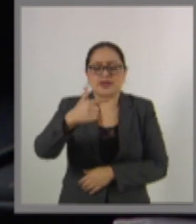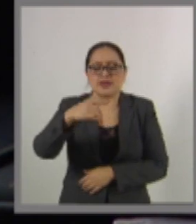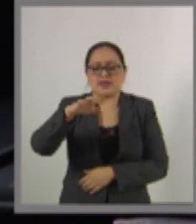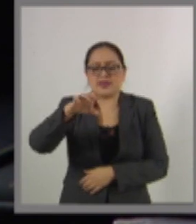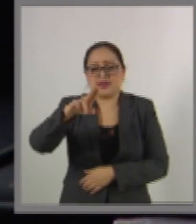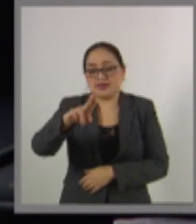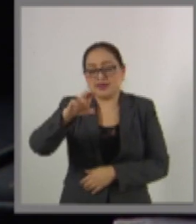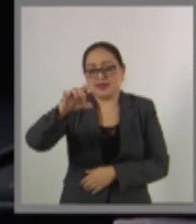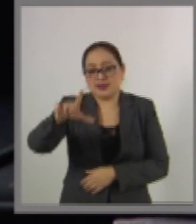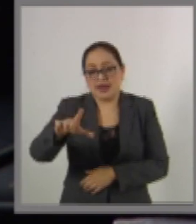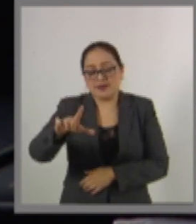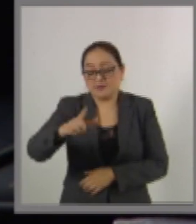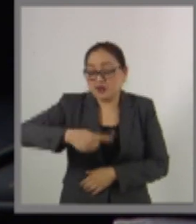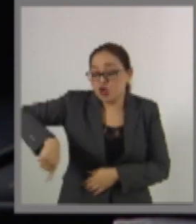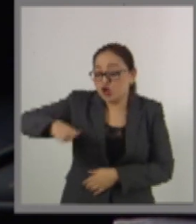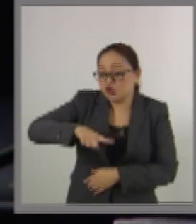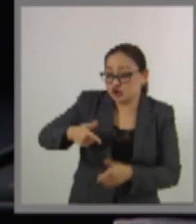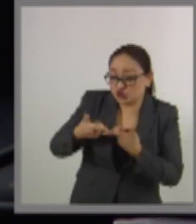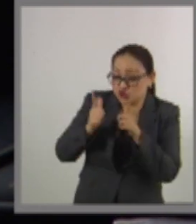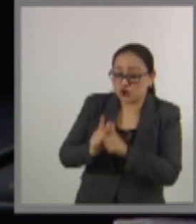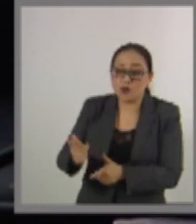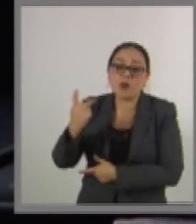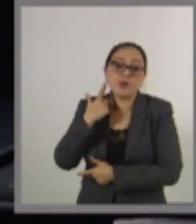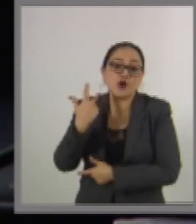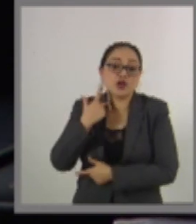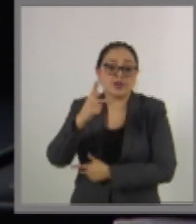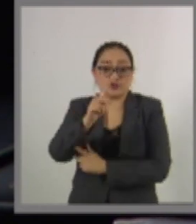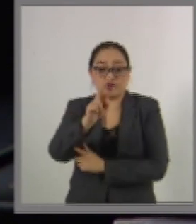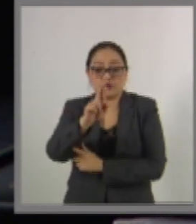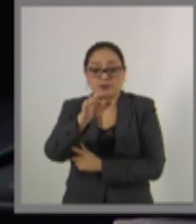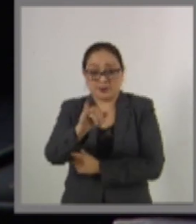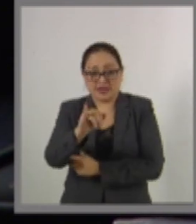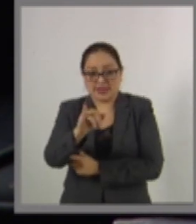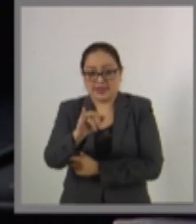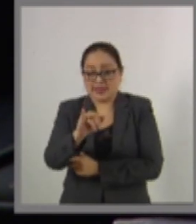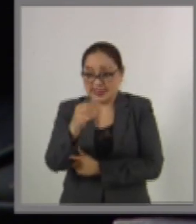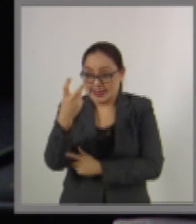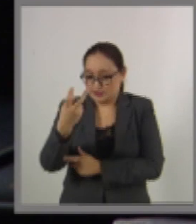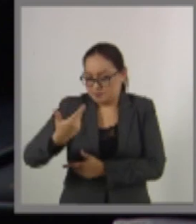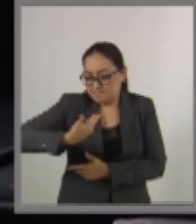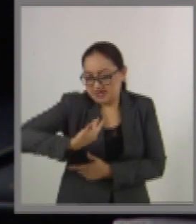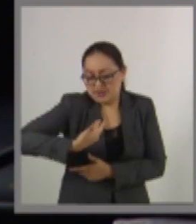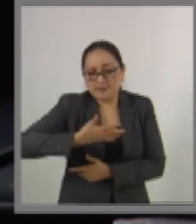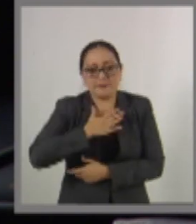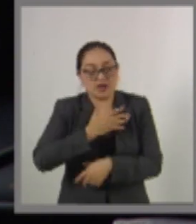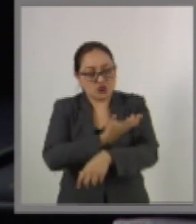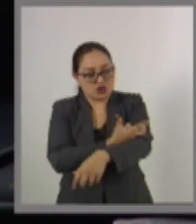Los priistas, y así me lo ha pedido el coordinador,